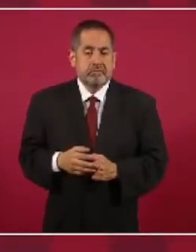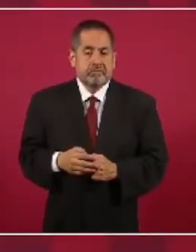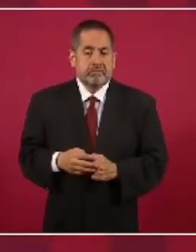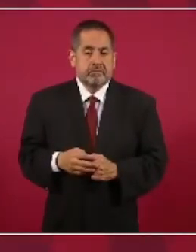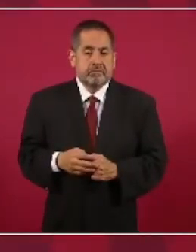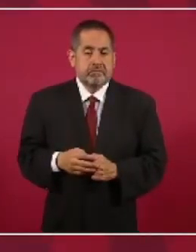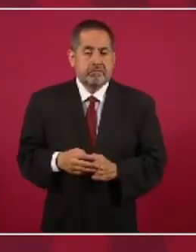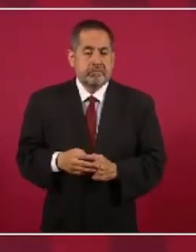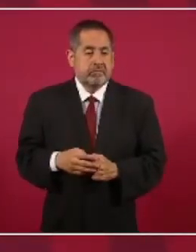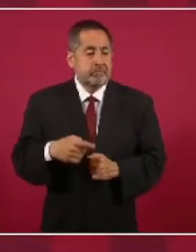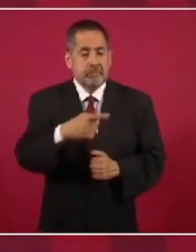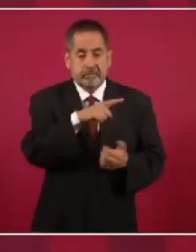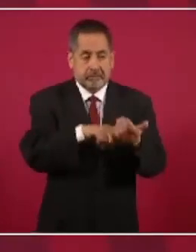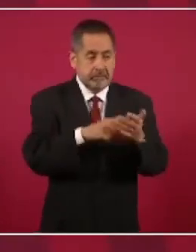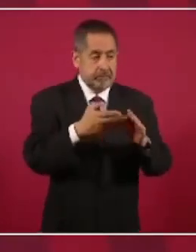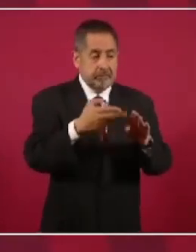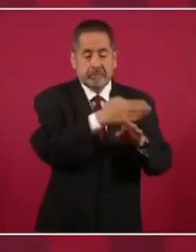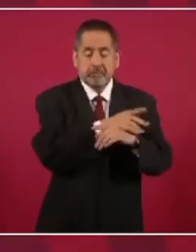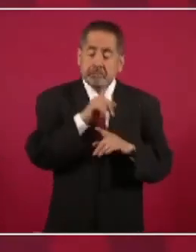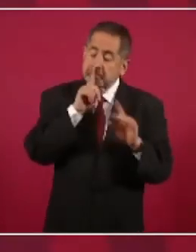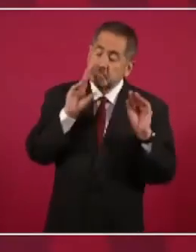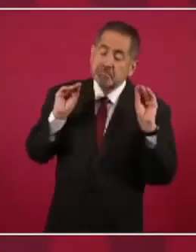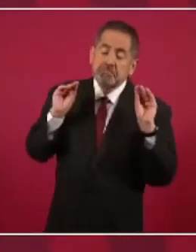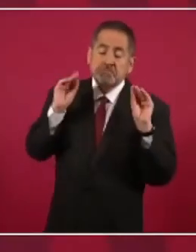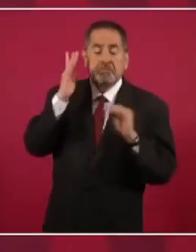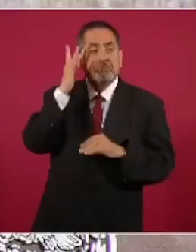o se callaban